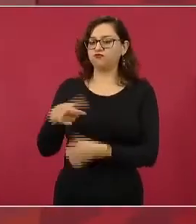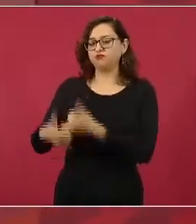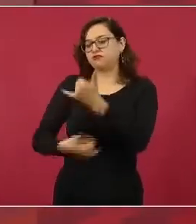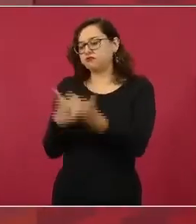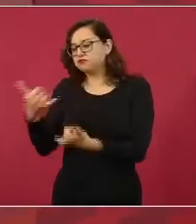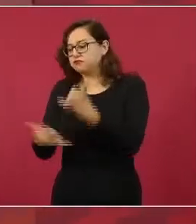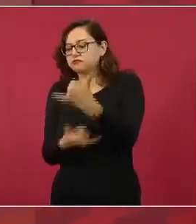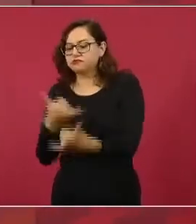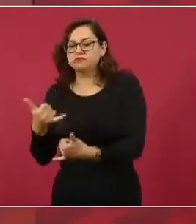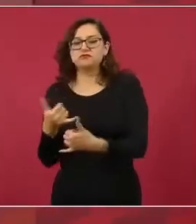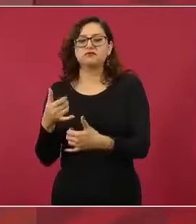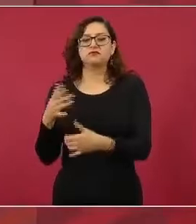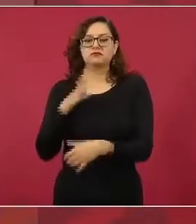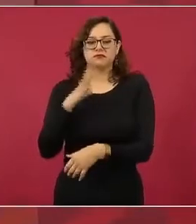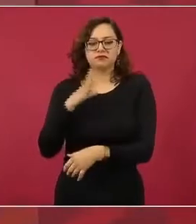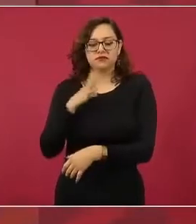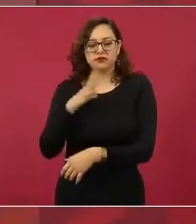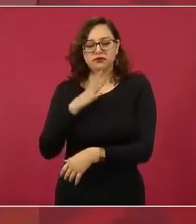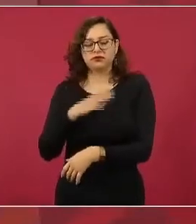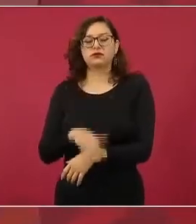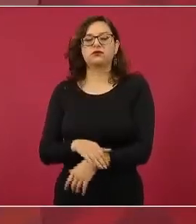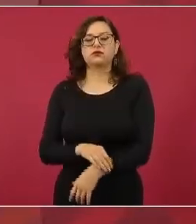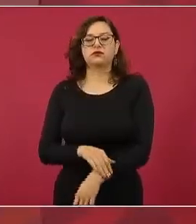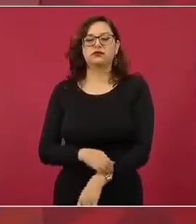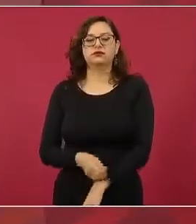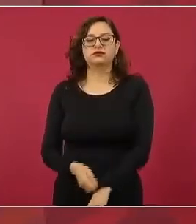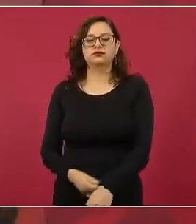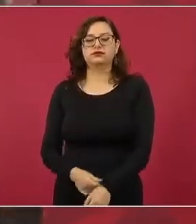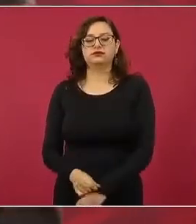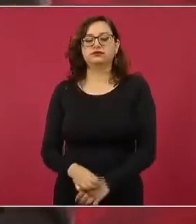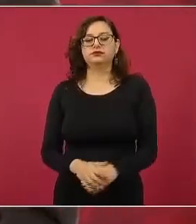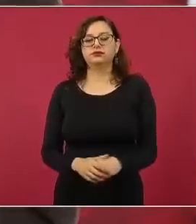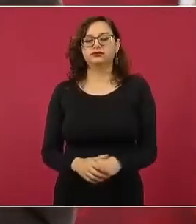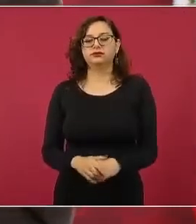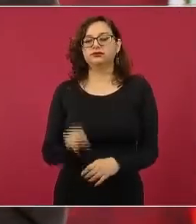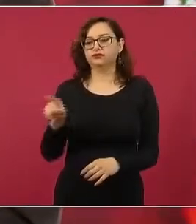está la revolución, ya están entrando los revolucionarios a La Habana